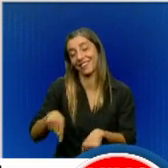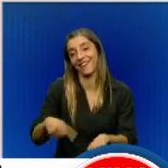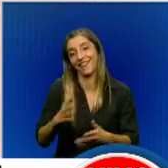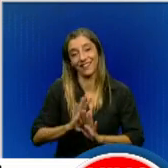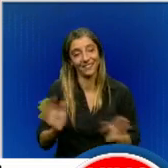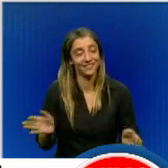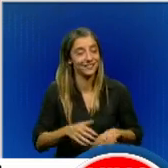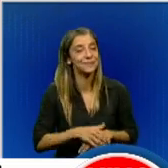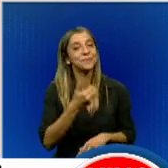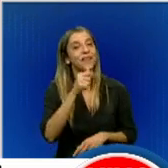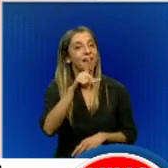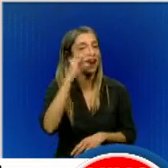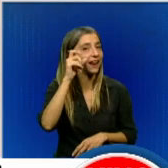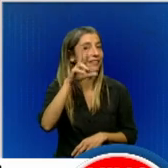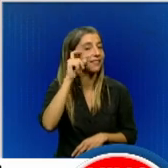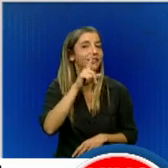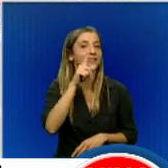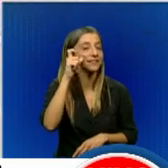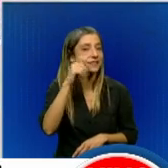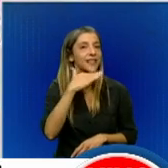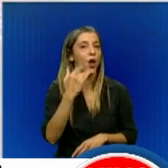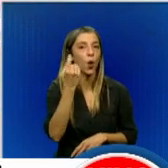alderete juan carlos